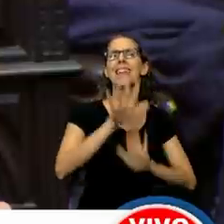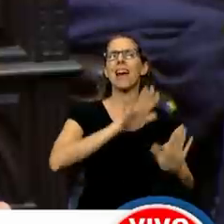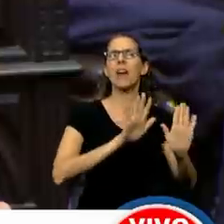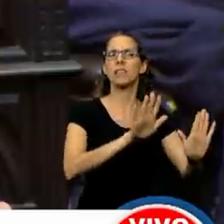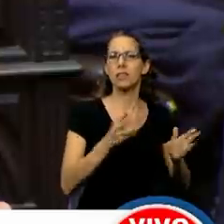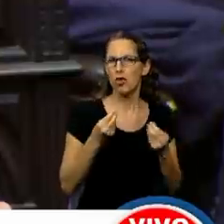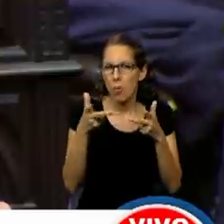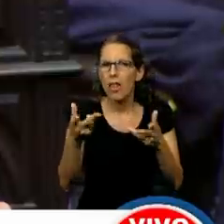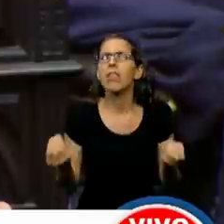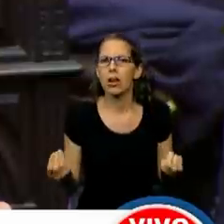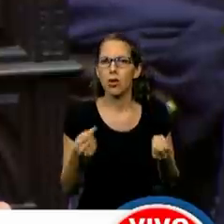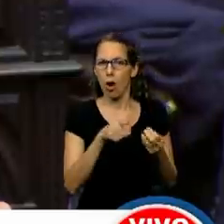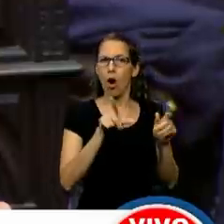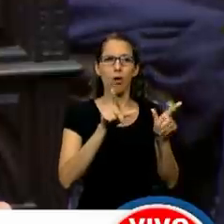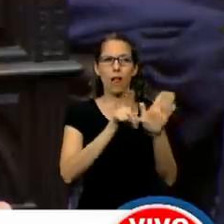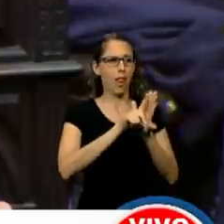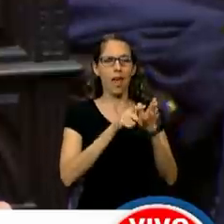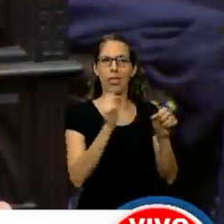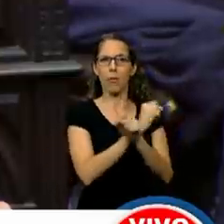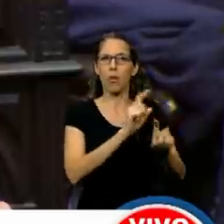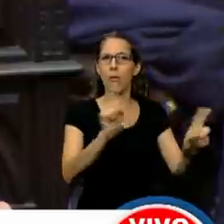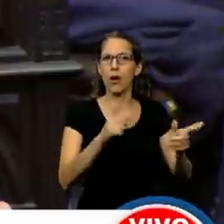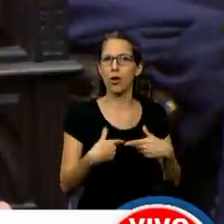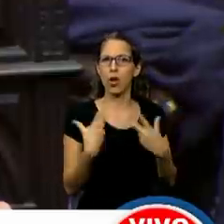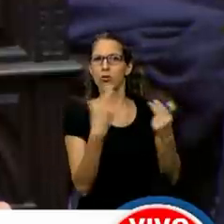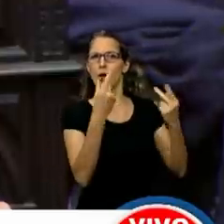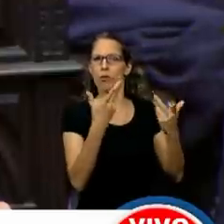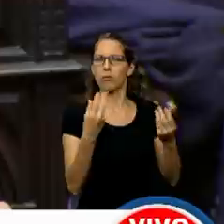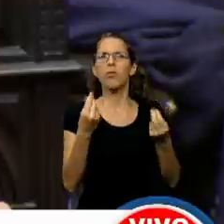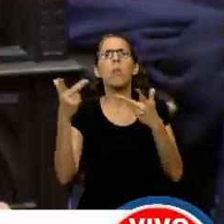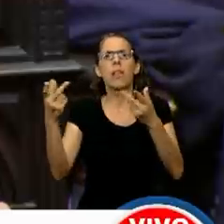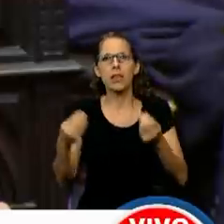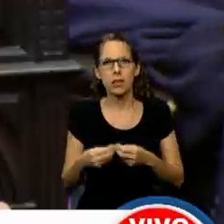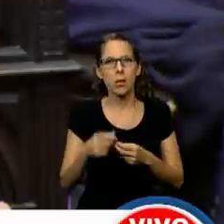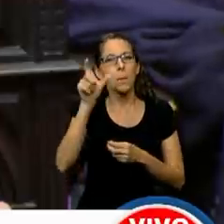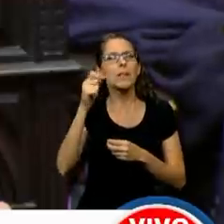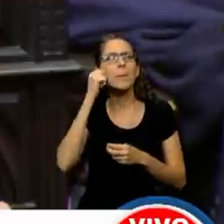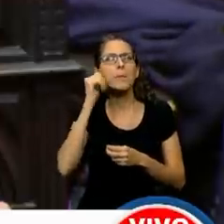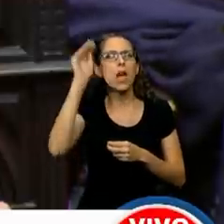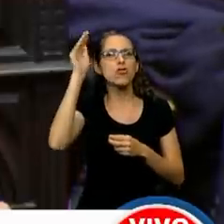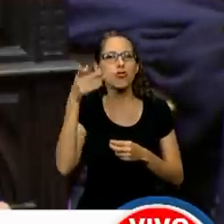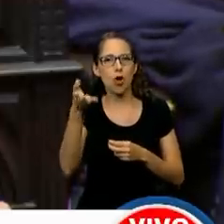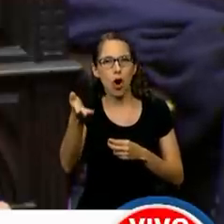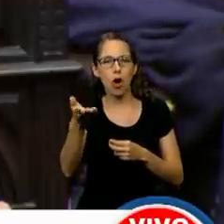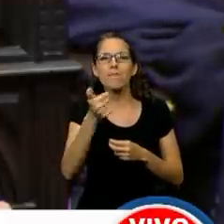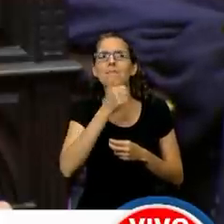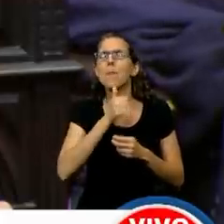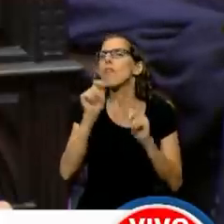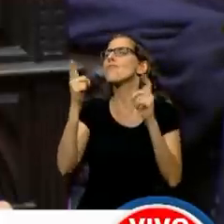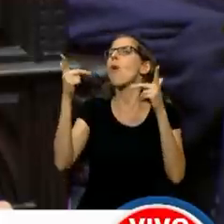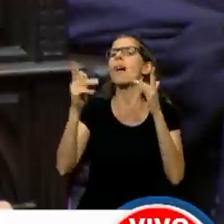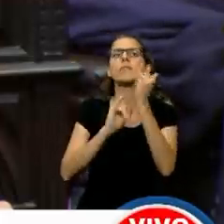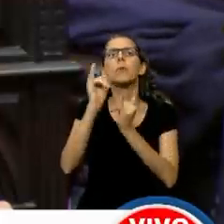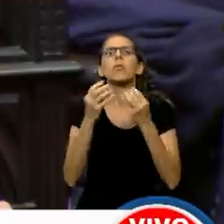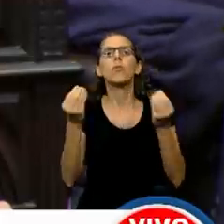se aprueba que no se acompaña como le explicamos a un adulto mayor que no está el medicamento